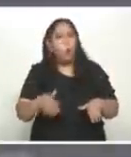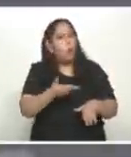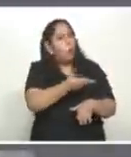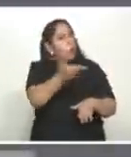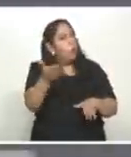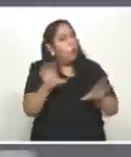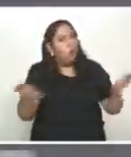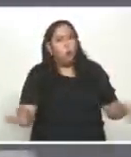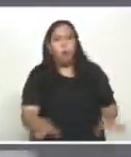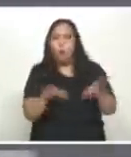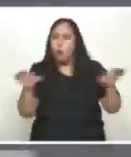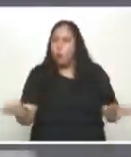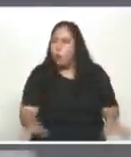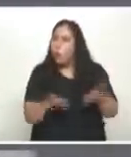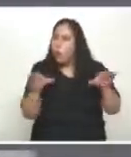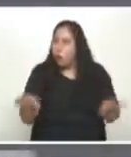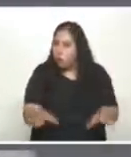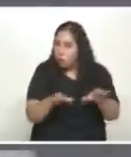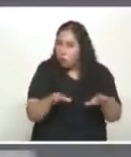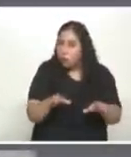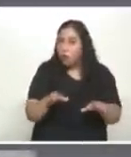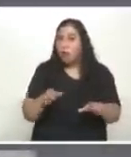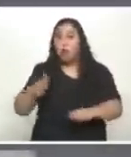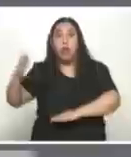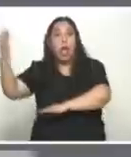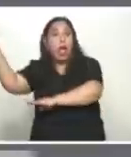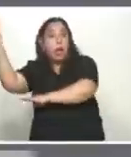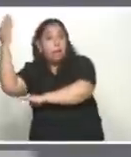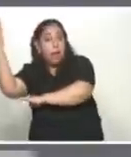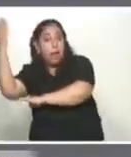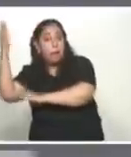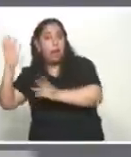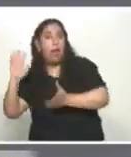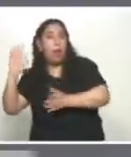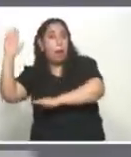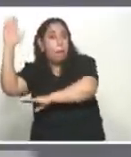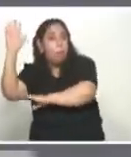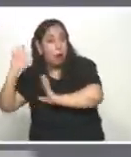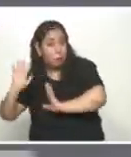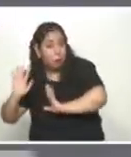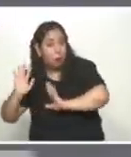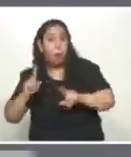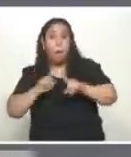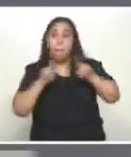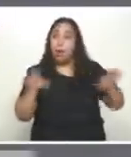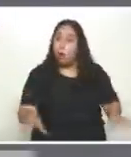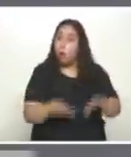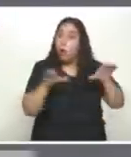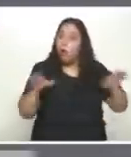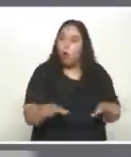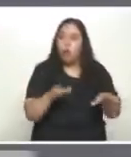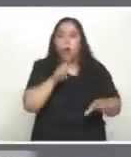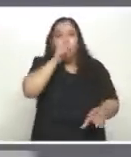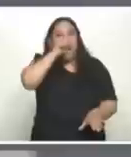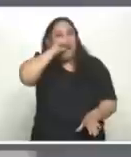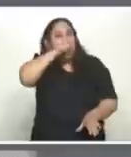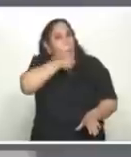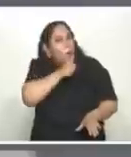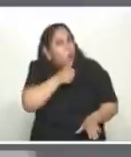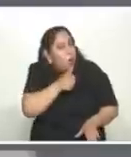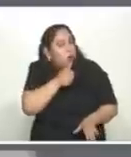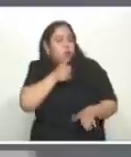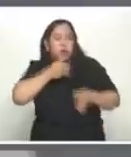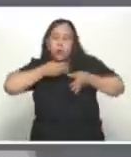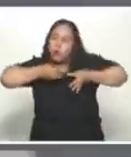la acción, si no hay sacrificios, si no hay entrega, la acción es débil. Xiomara tiene esa